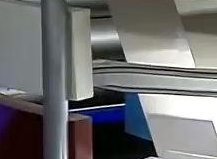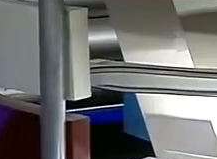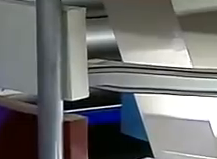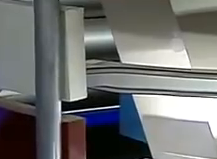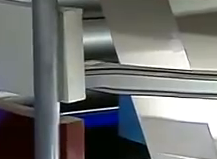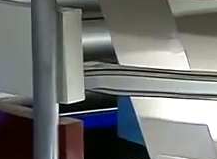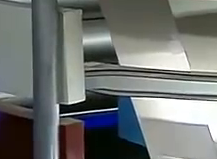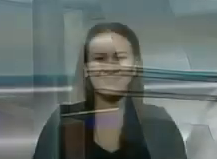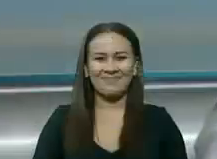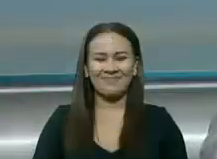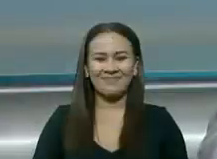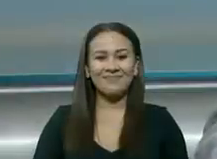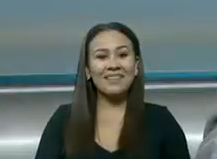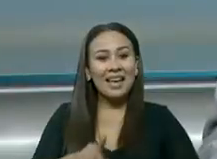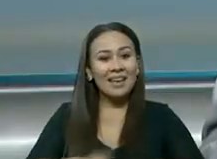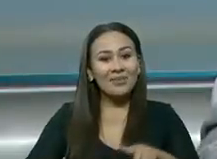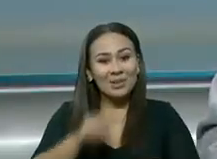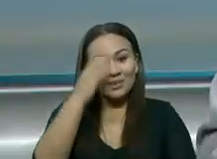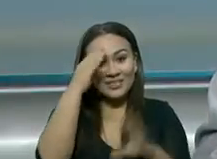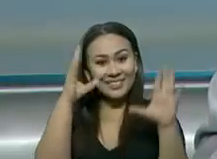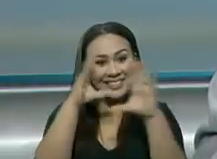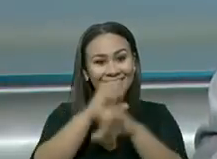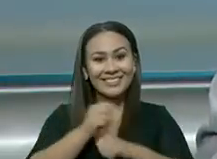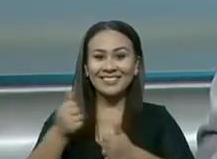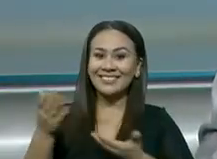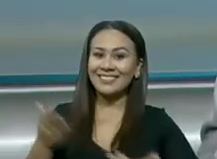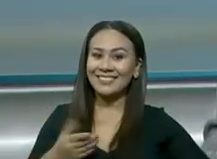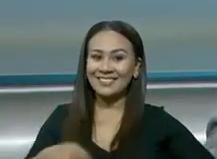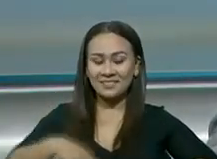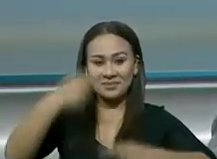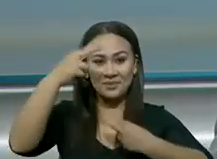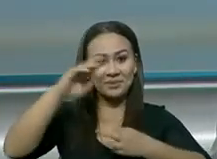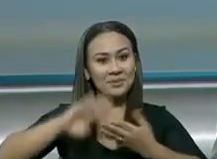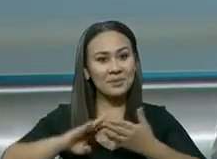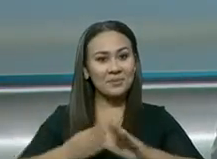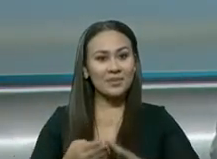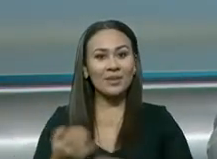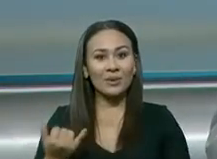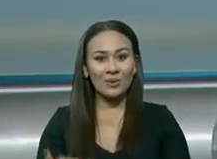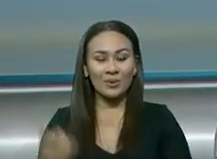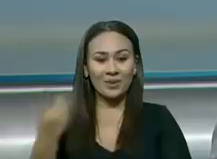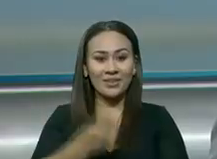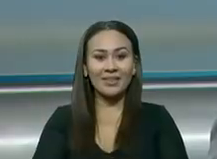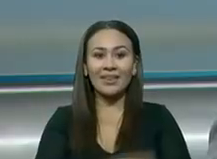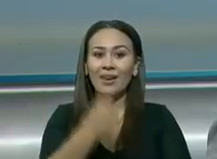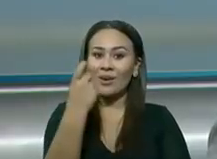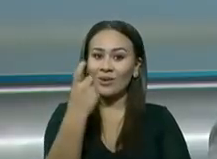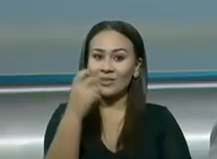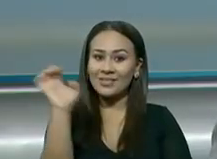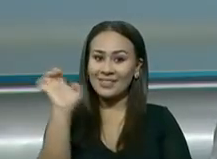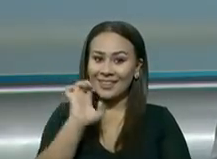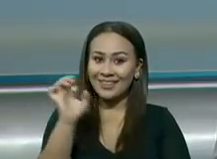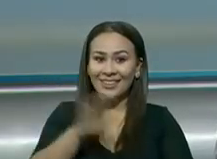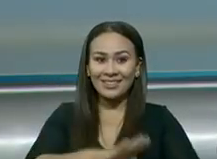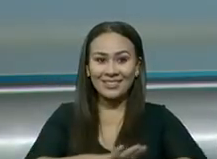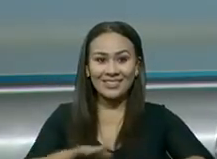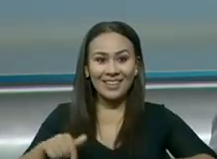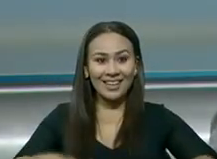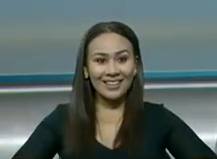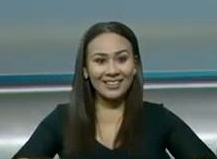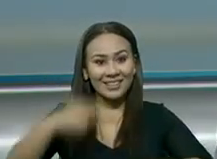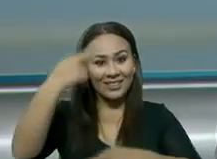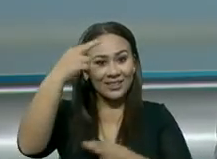Amigos televidentes, muy buenas noches. Bienvenidos a La Noticia en la Comunidad. Este día jueves 11 de enero estamos listos para la